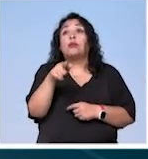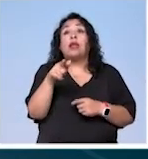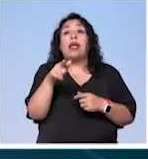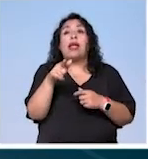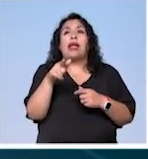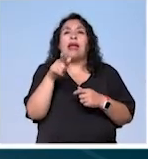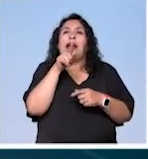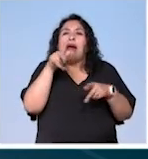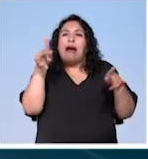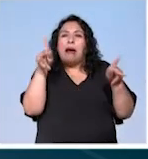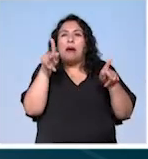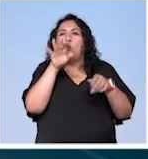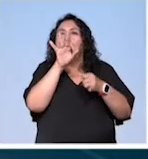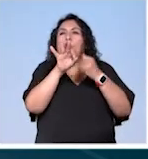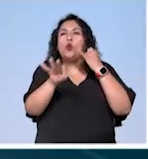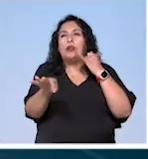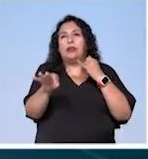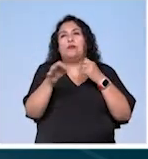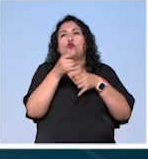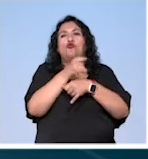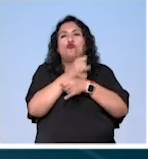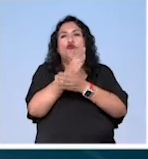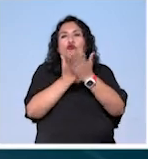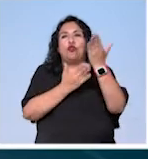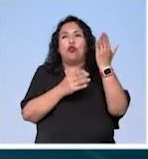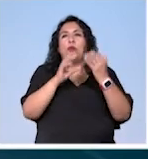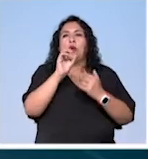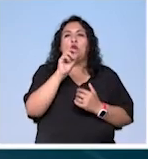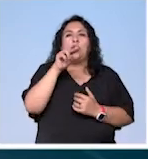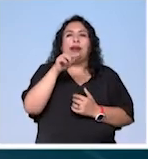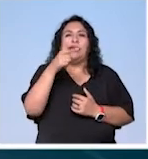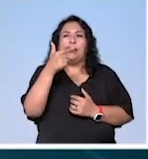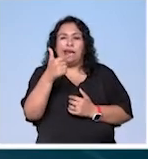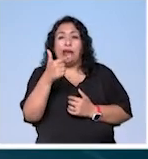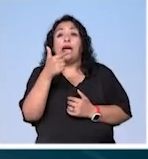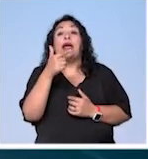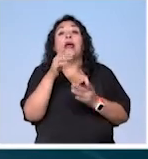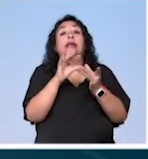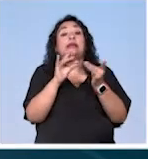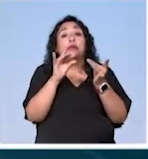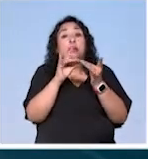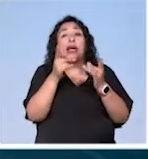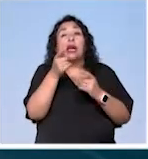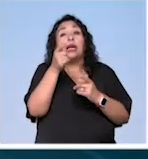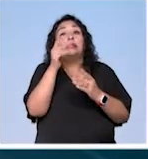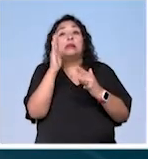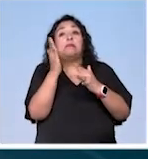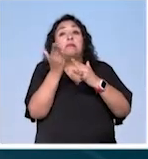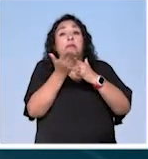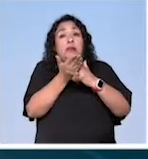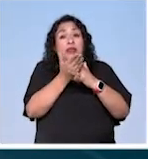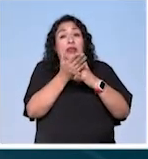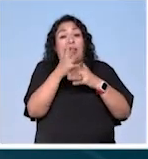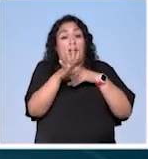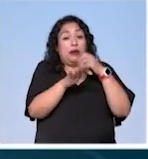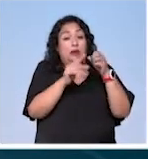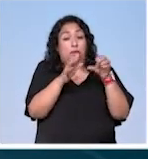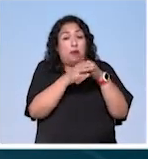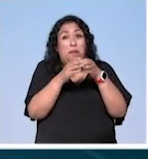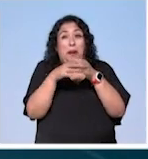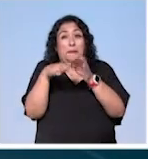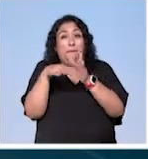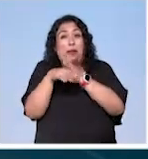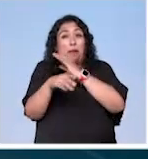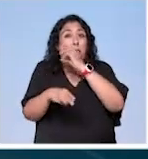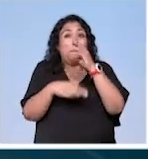aves, el último informe de la ONG BirdLife International dio a conocer que casi la mitad de las especies están en declive